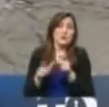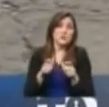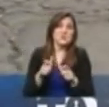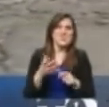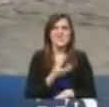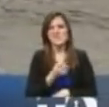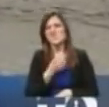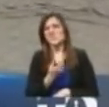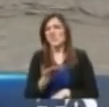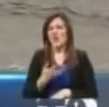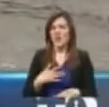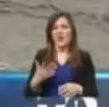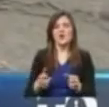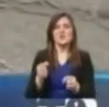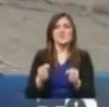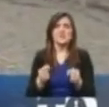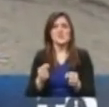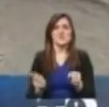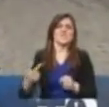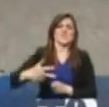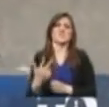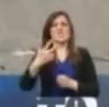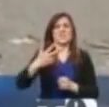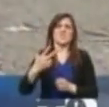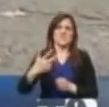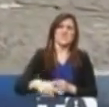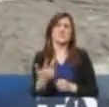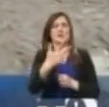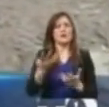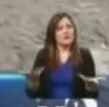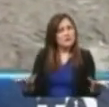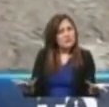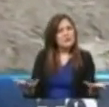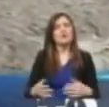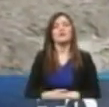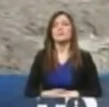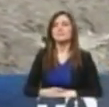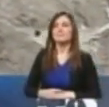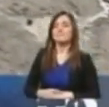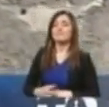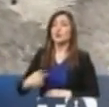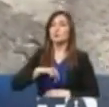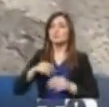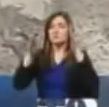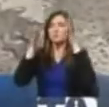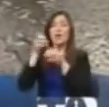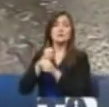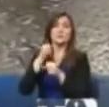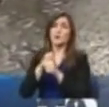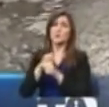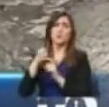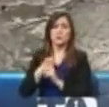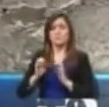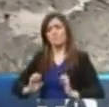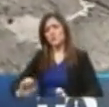diario tienen que pasar por aquí. Sí, es importante que nosotros, que sepan que nosotros estamos pendientes, estamos siempre trabajando intensamente